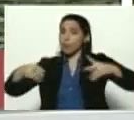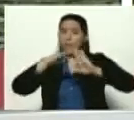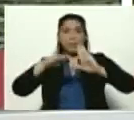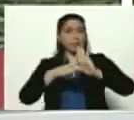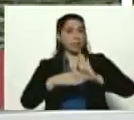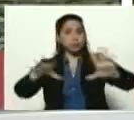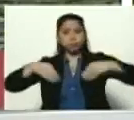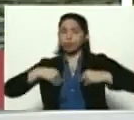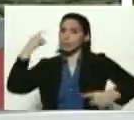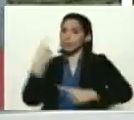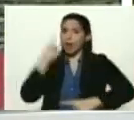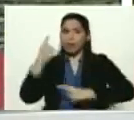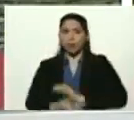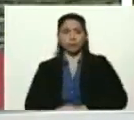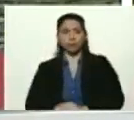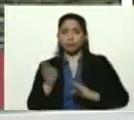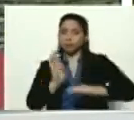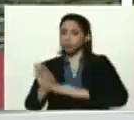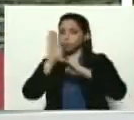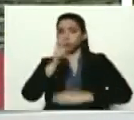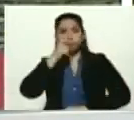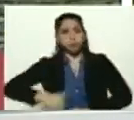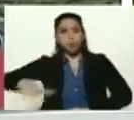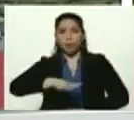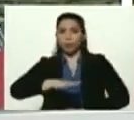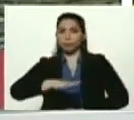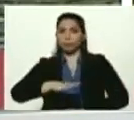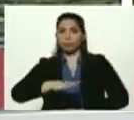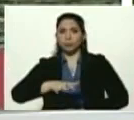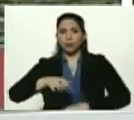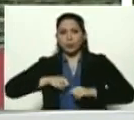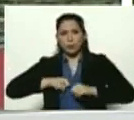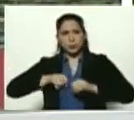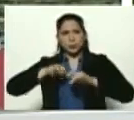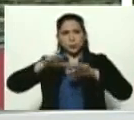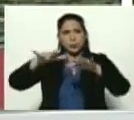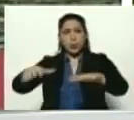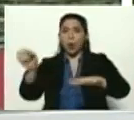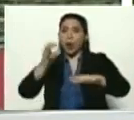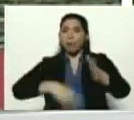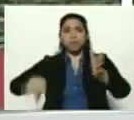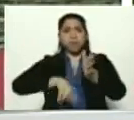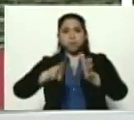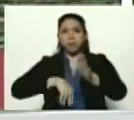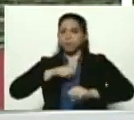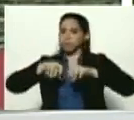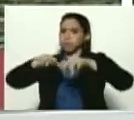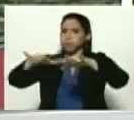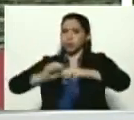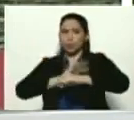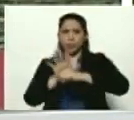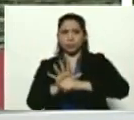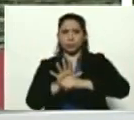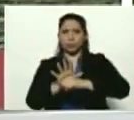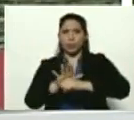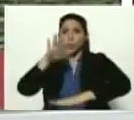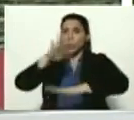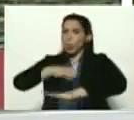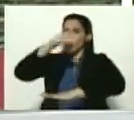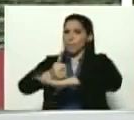medidas que tengo que tomar para proteger a nuestro país de un brote o de un rebrote del coronavirus,